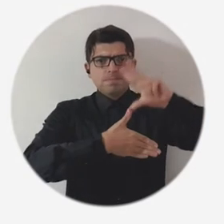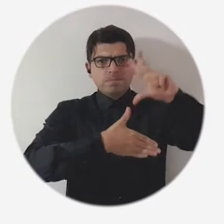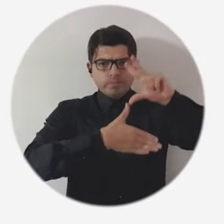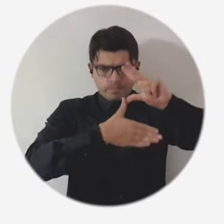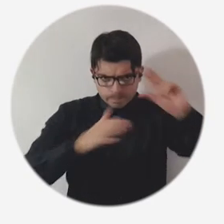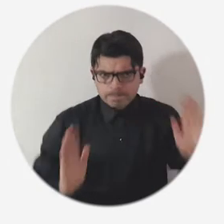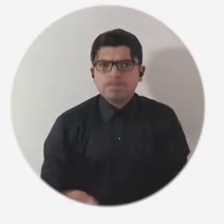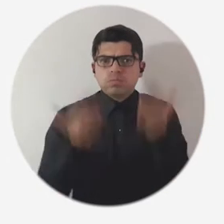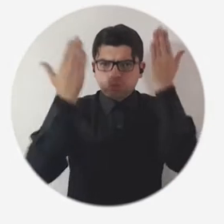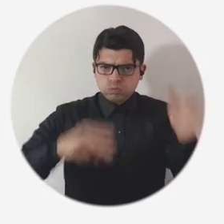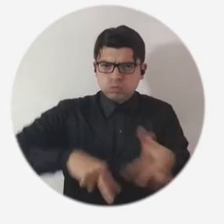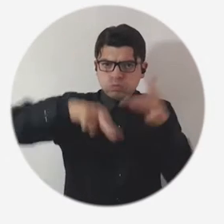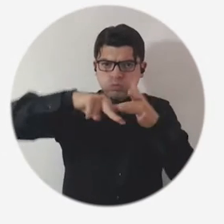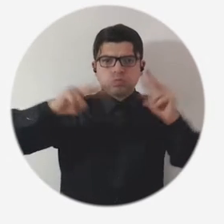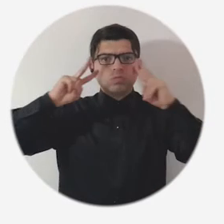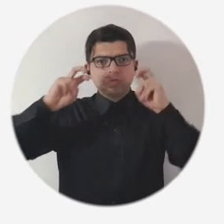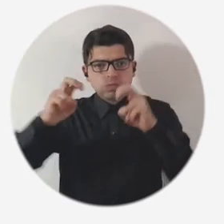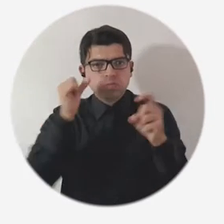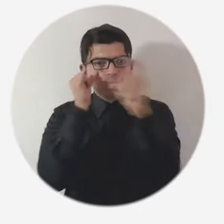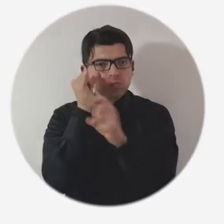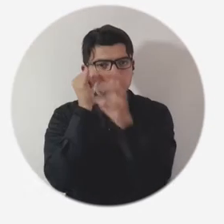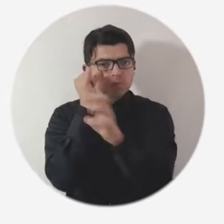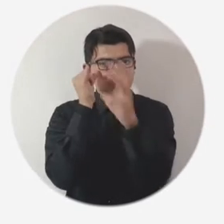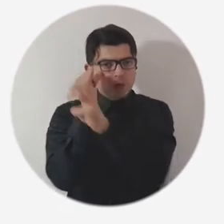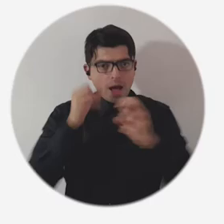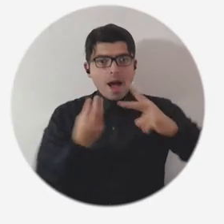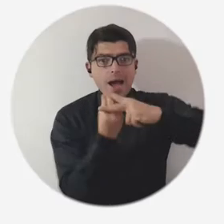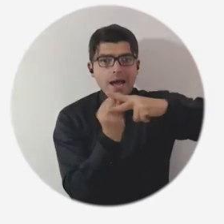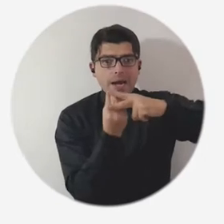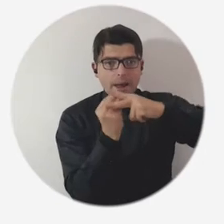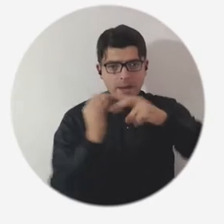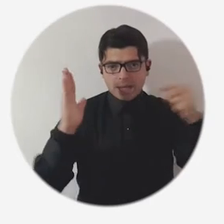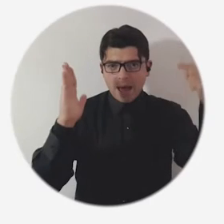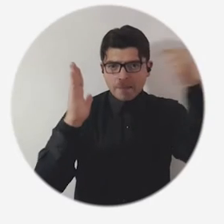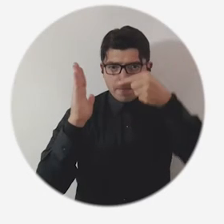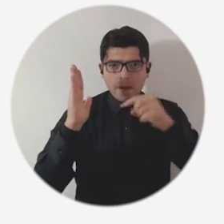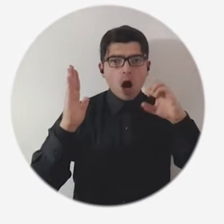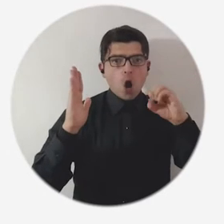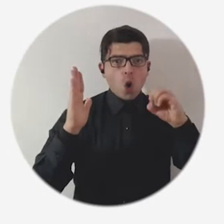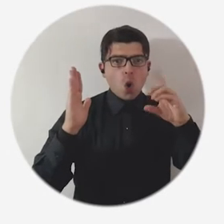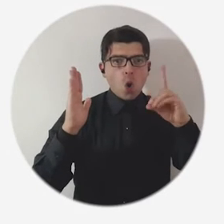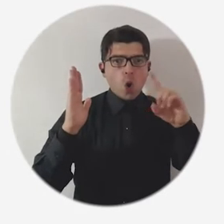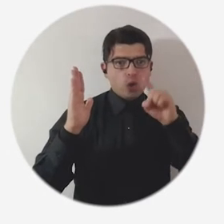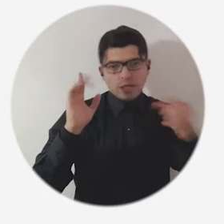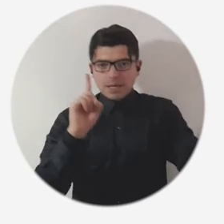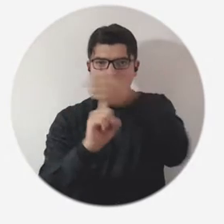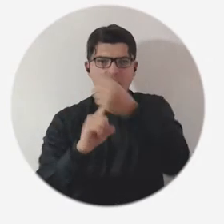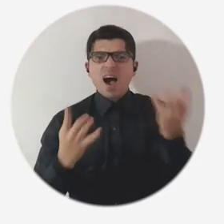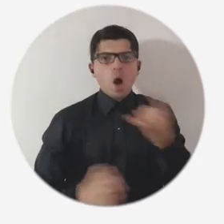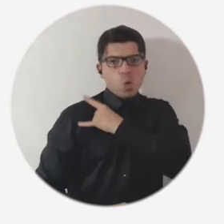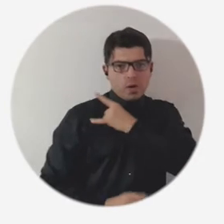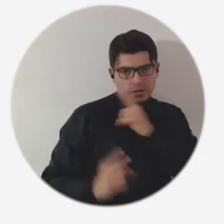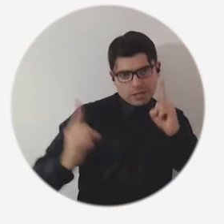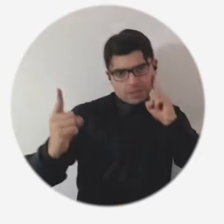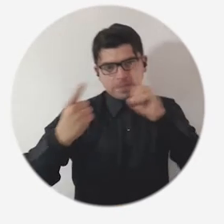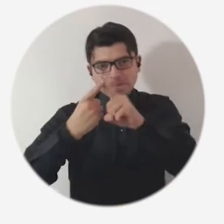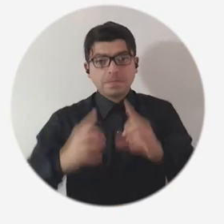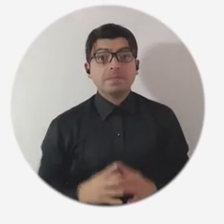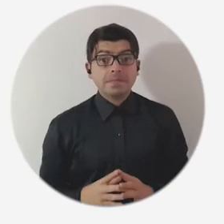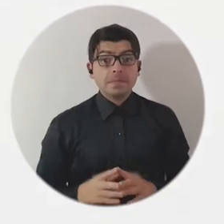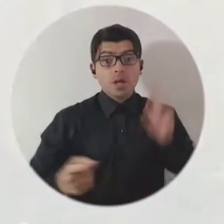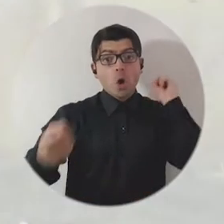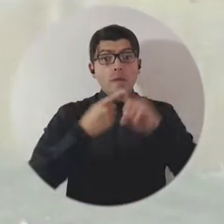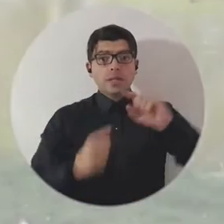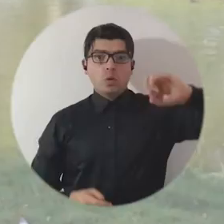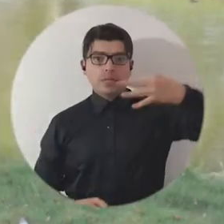busca impulsar el ejercicio de la investigación científica como herramienta para la consecución de los ODS desde las universidades.